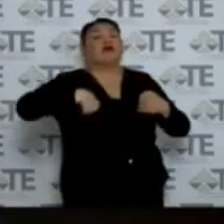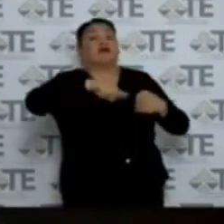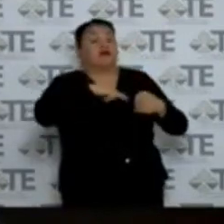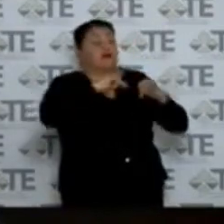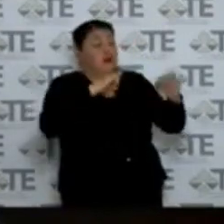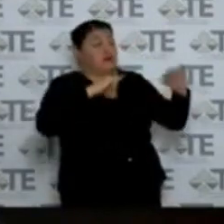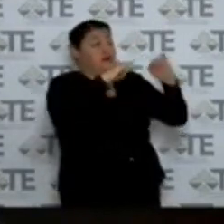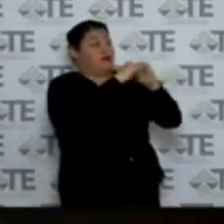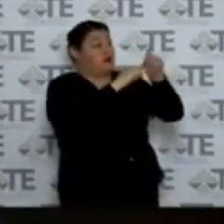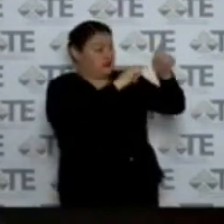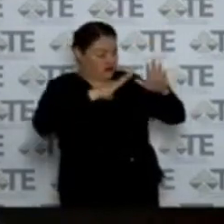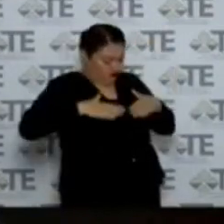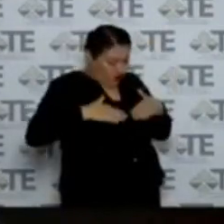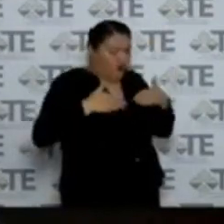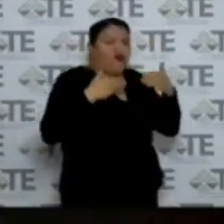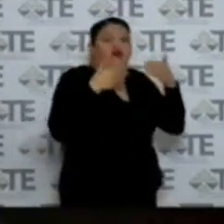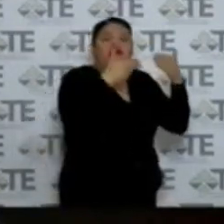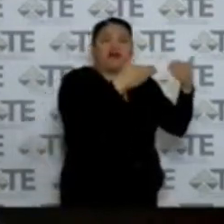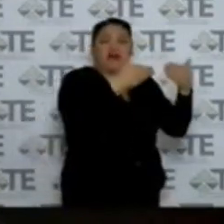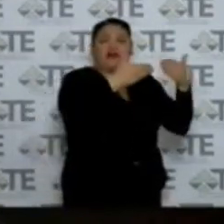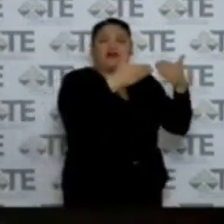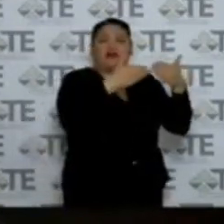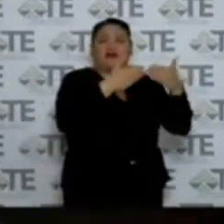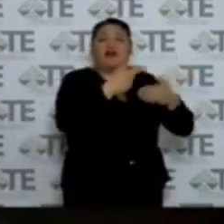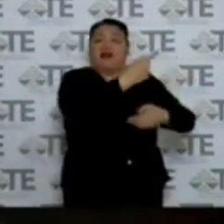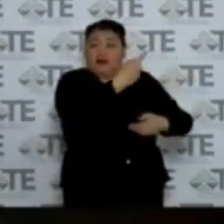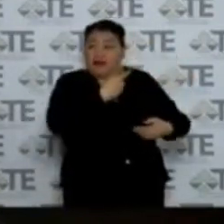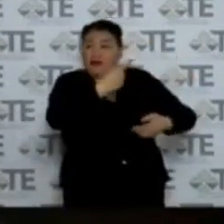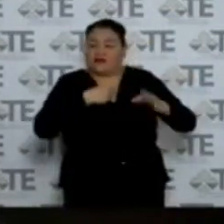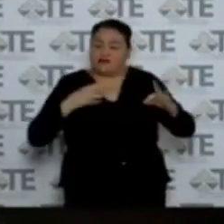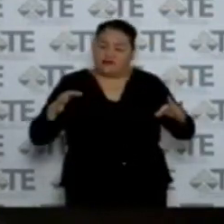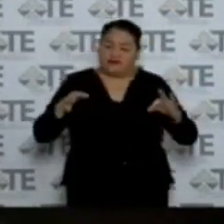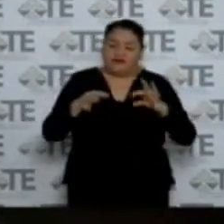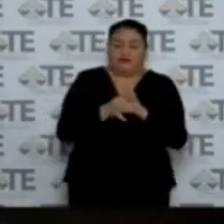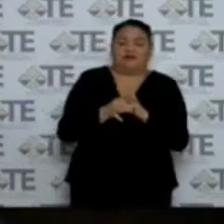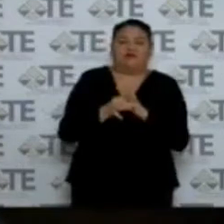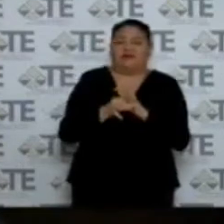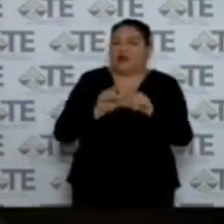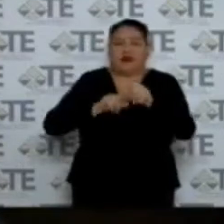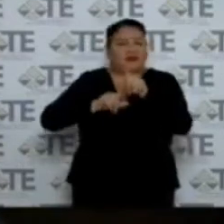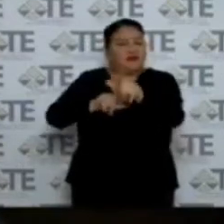autoridad y entonces caminar juntos.